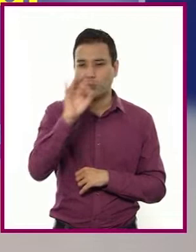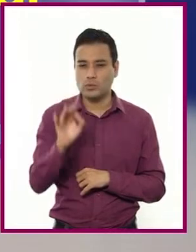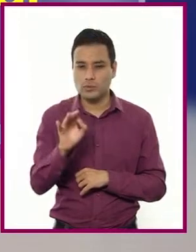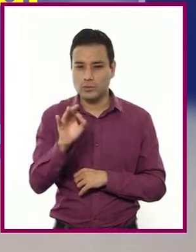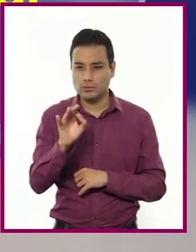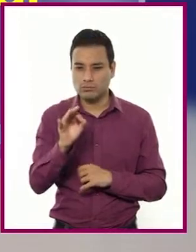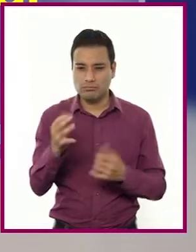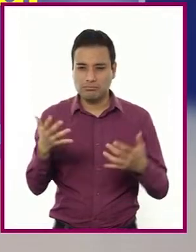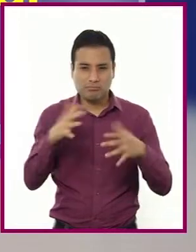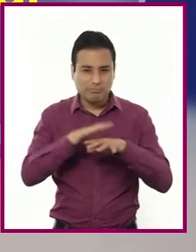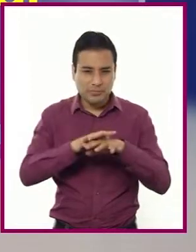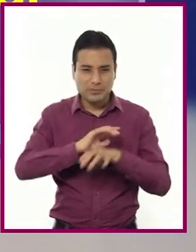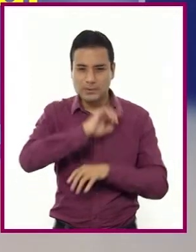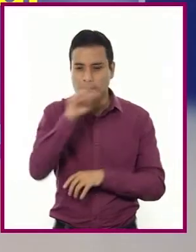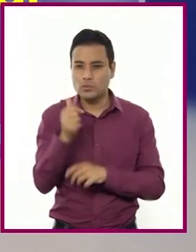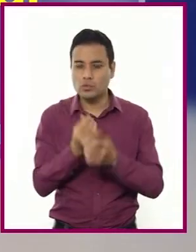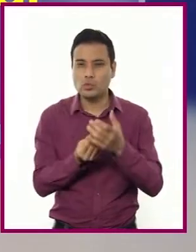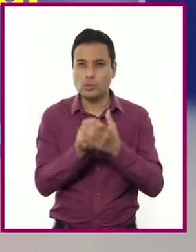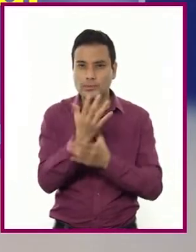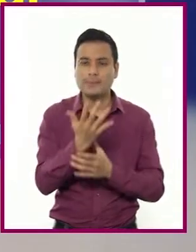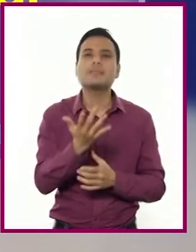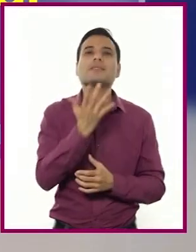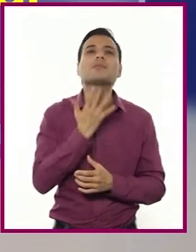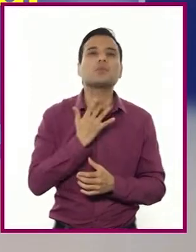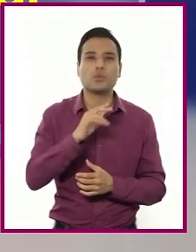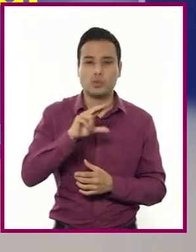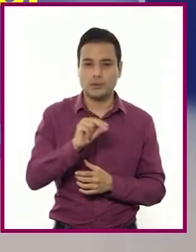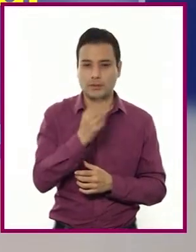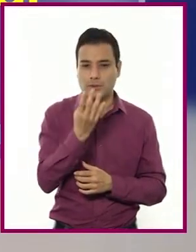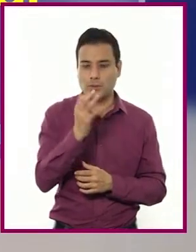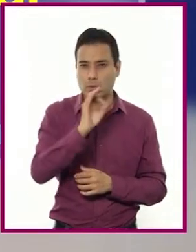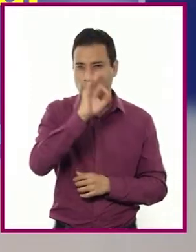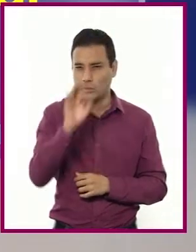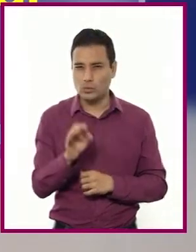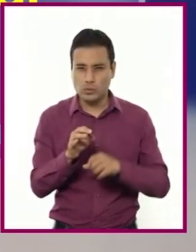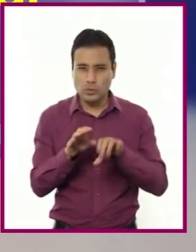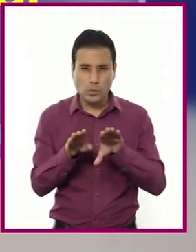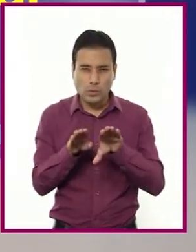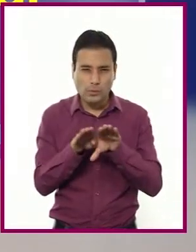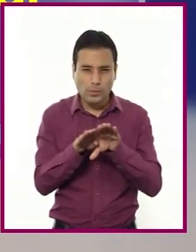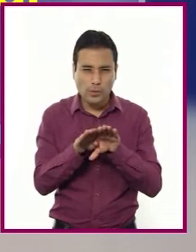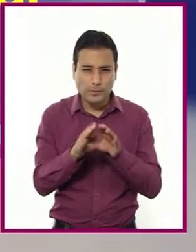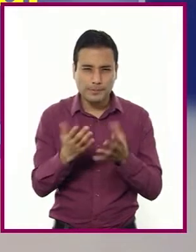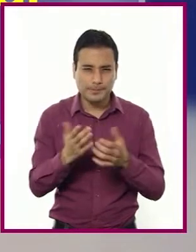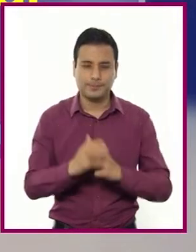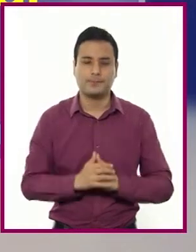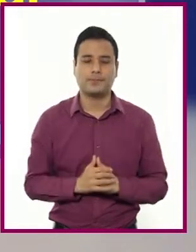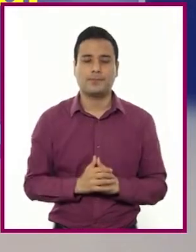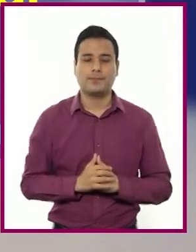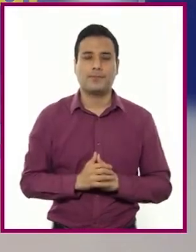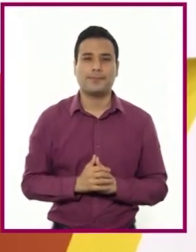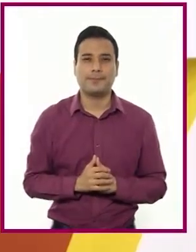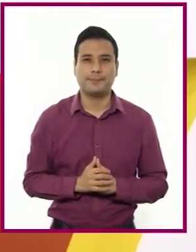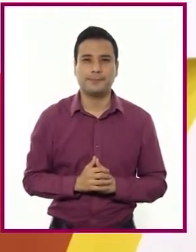90% para obtener una mezcla de alcohol al 84% de